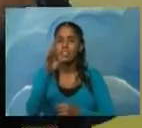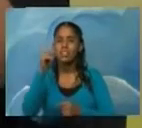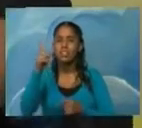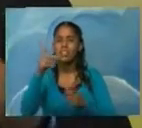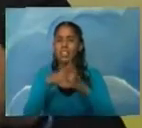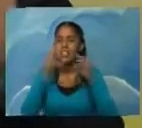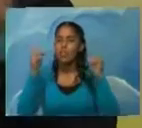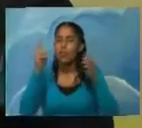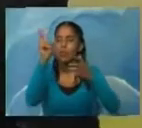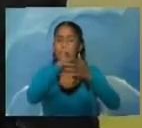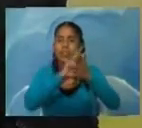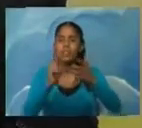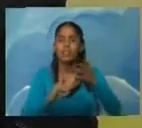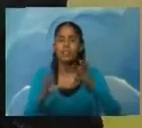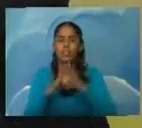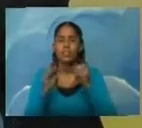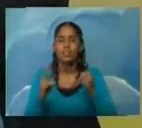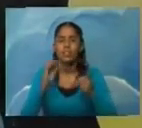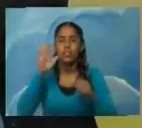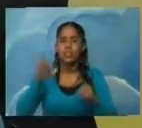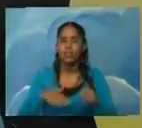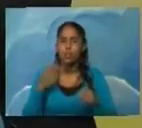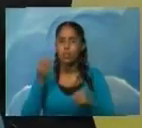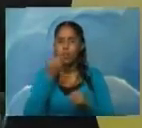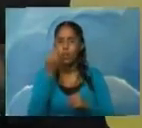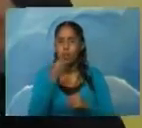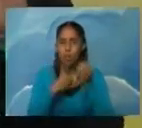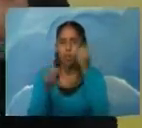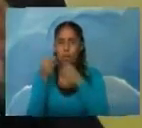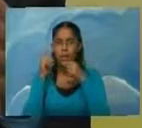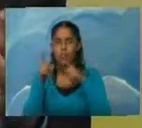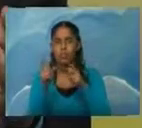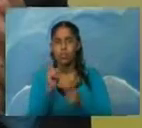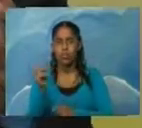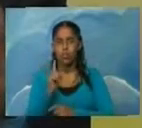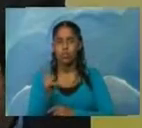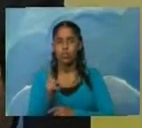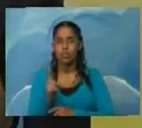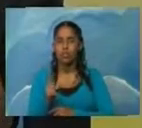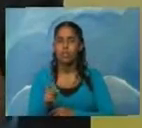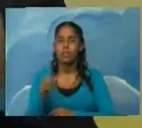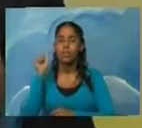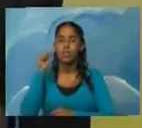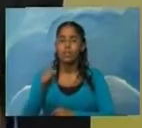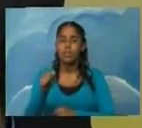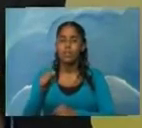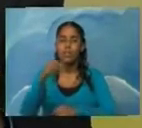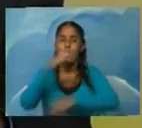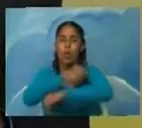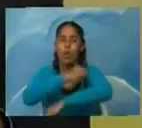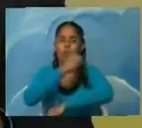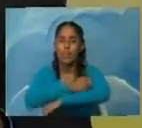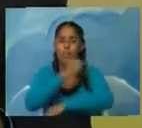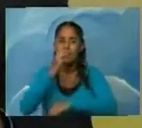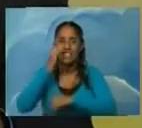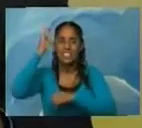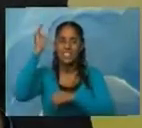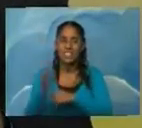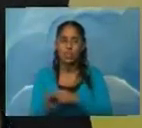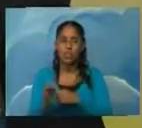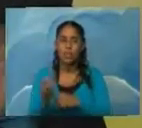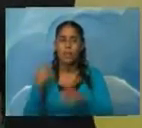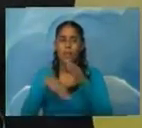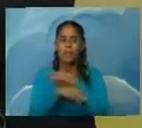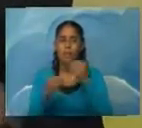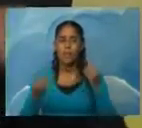da una lista. Estos pueden comer, estos no. Si ellos obedecen, seguramente van a vivir.